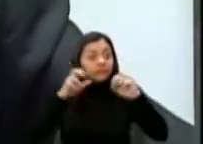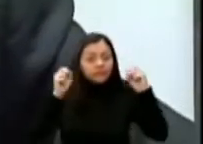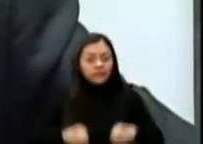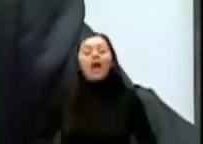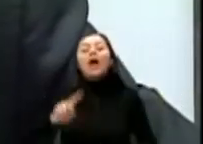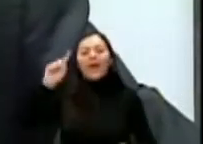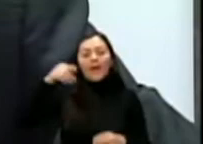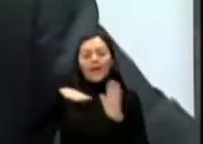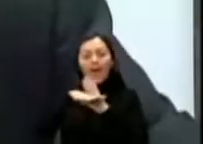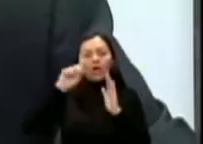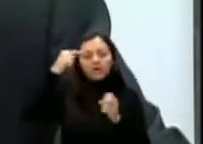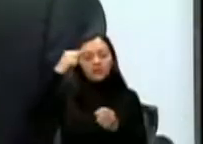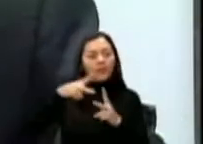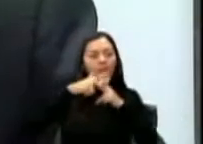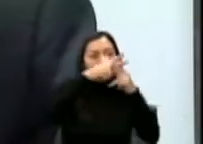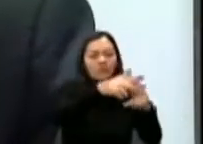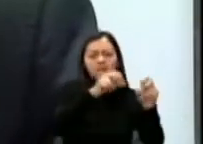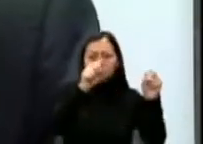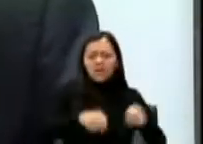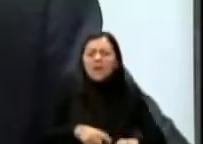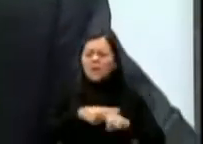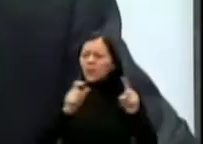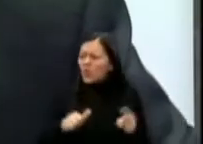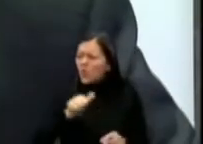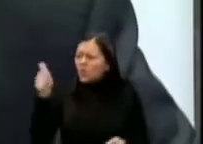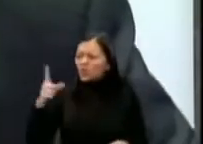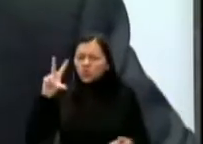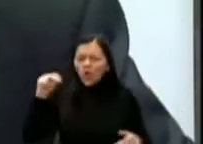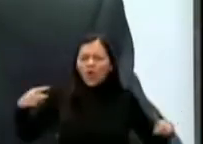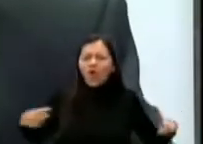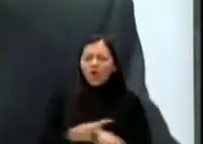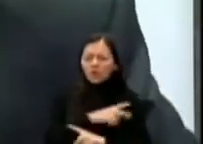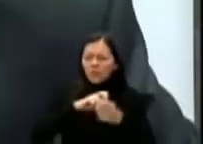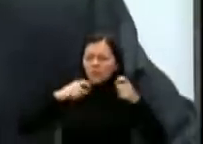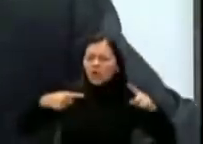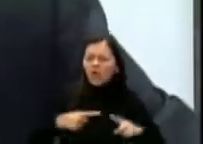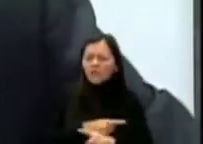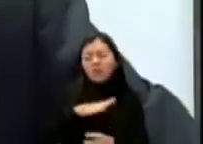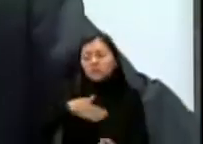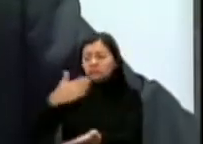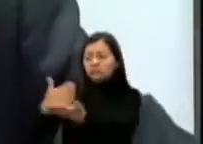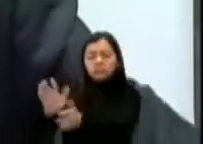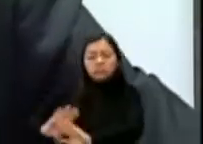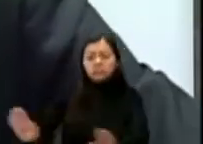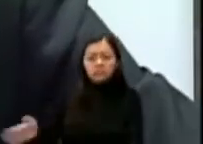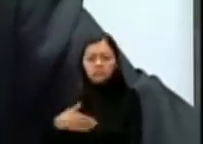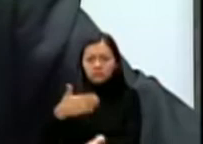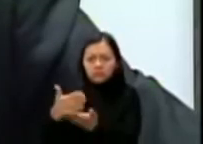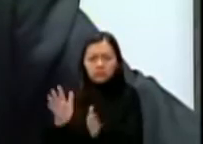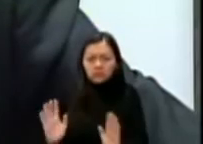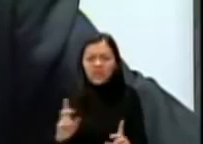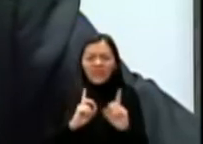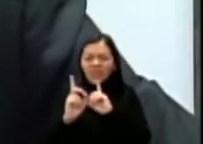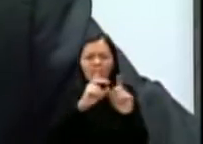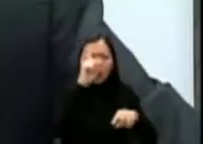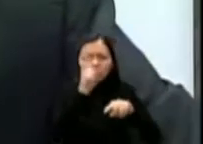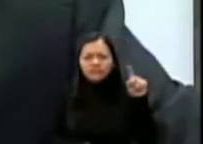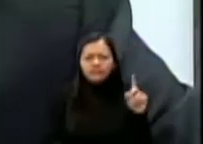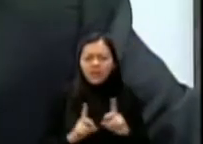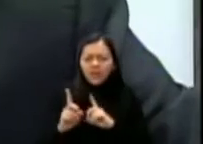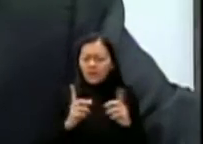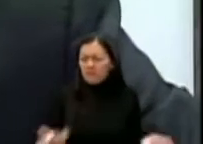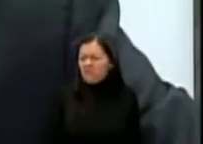provincia si solo que queremos trabajar unidos pero si seguían hasta dialogar y